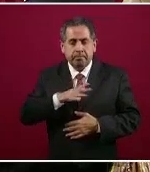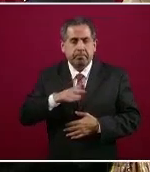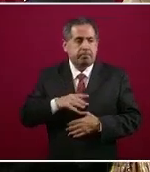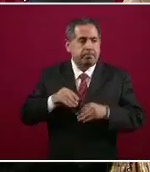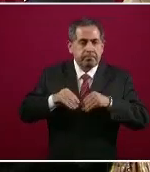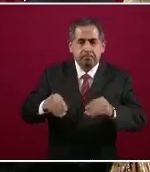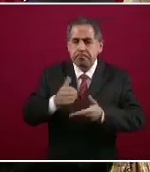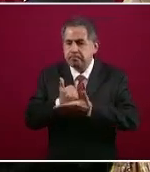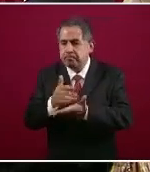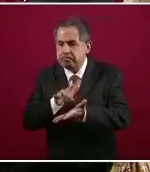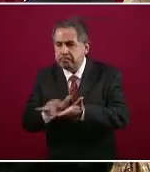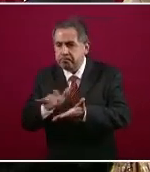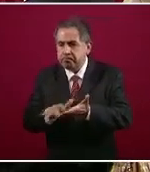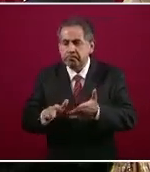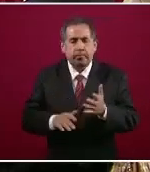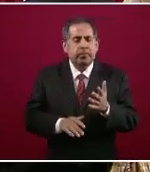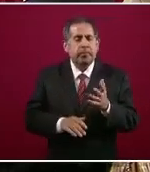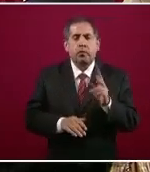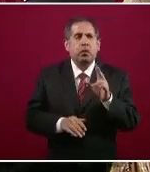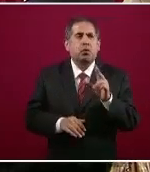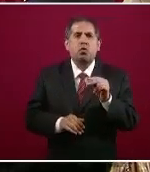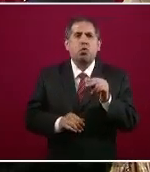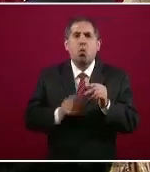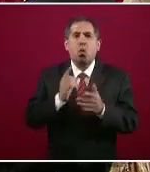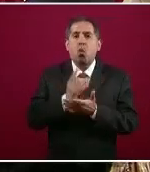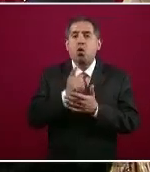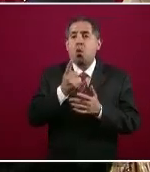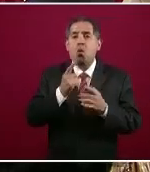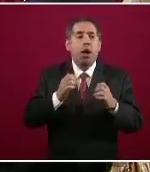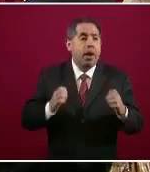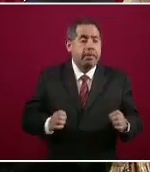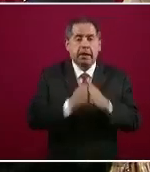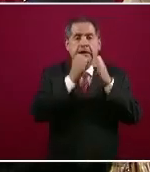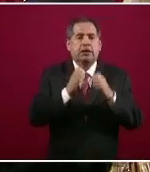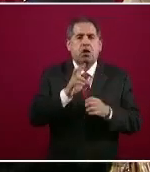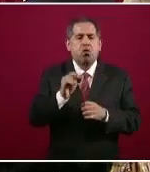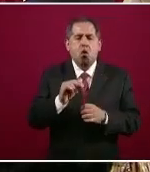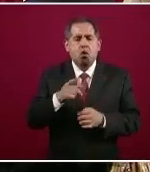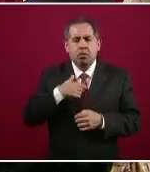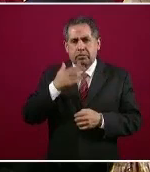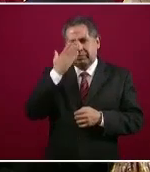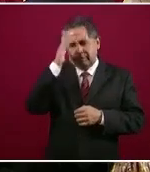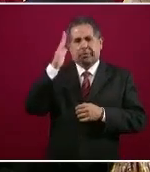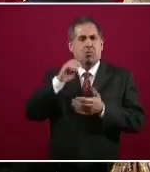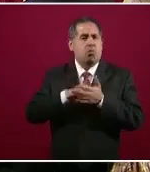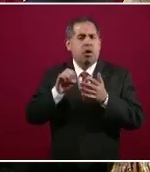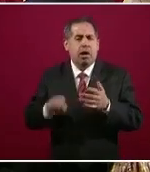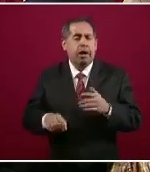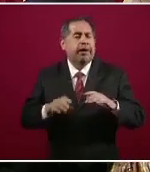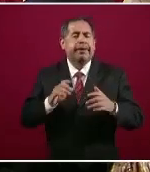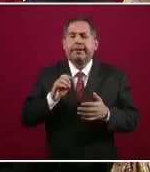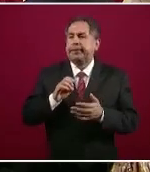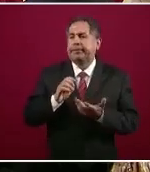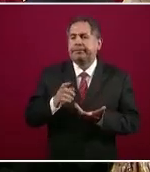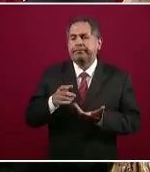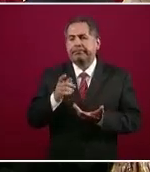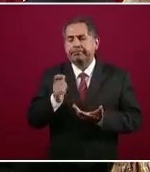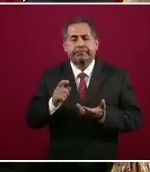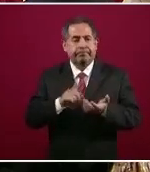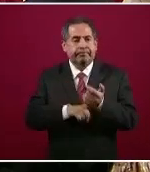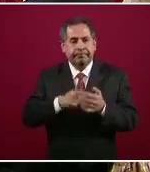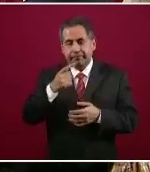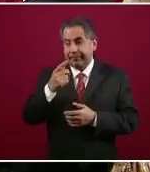están necesariamente ligados con las emergencias, pero que pueden ser situaciones inusuales, como es la atención a la